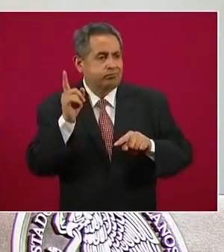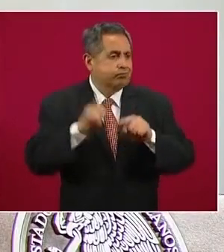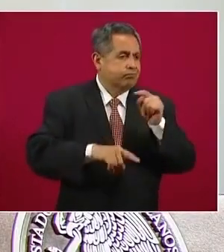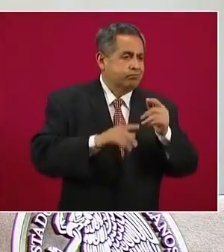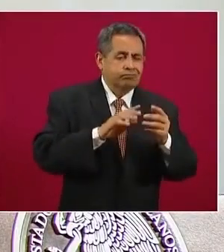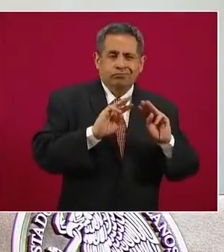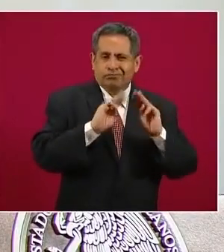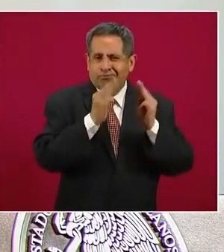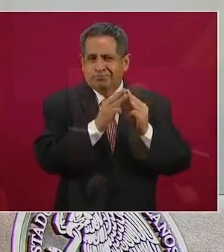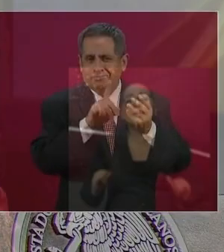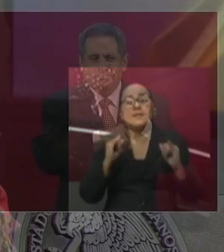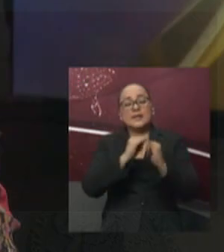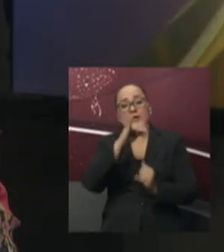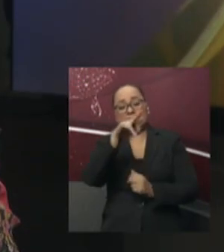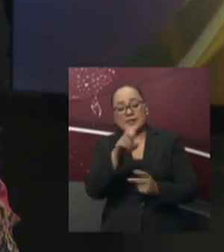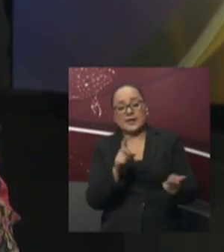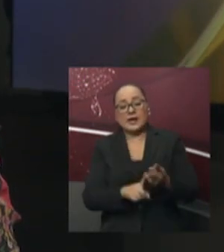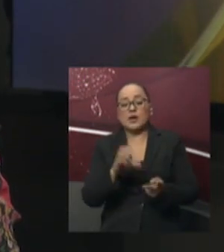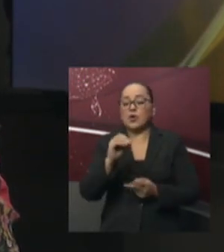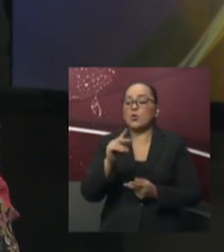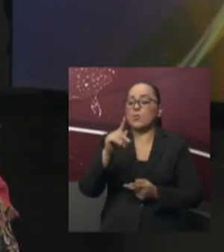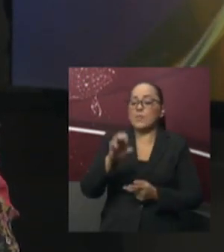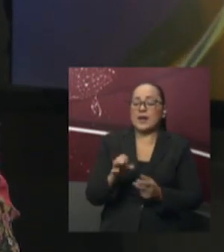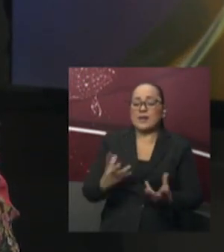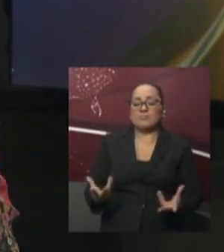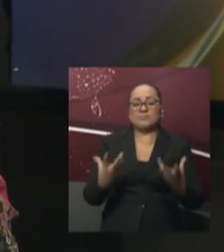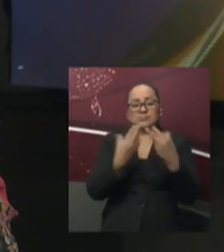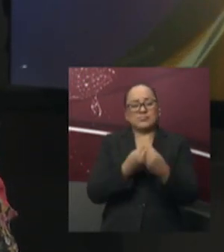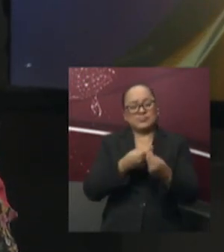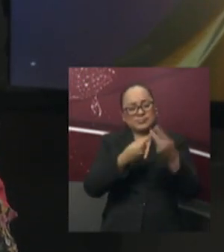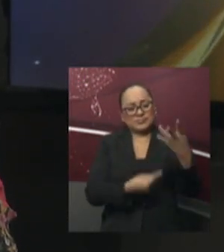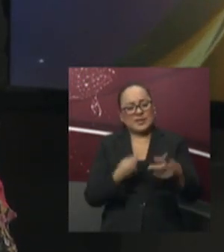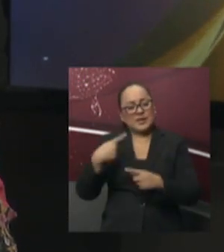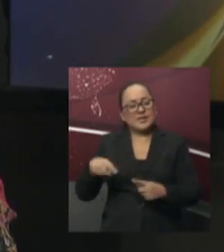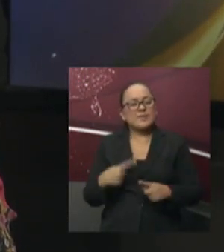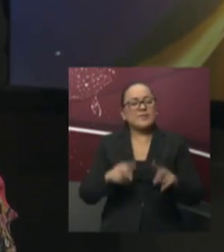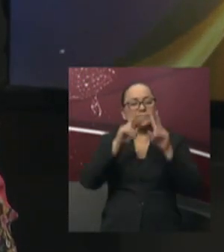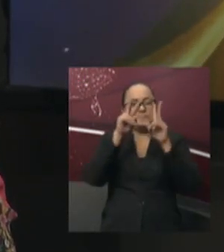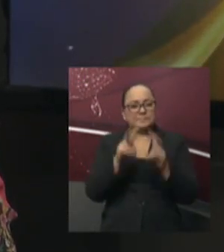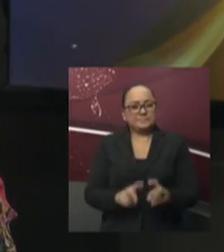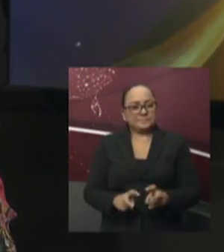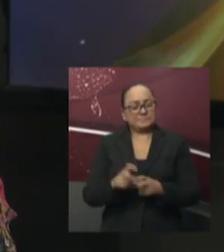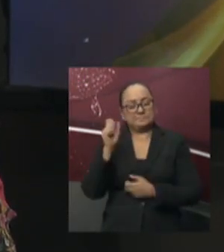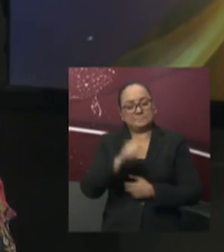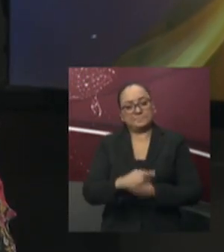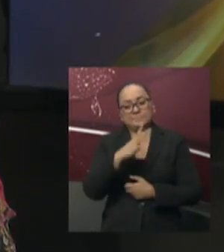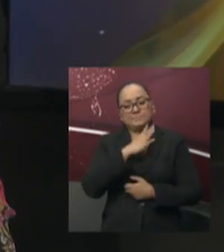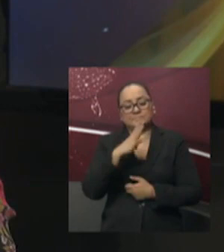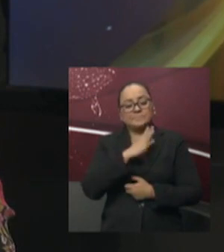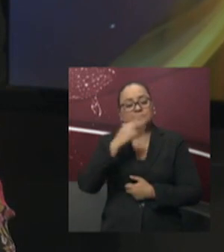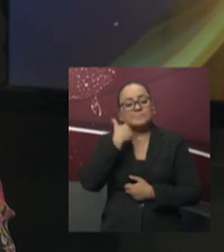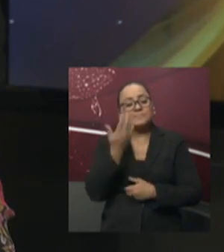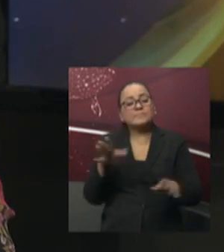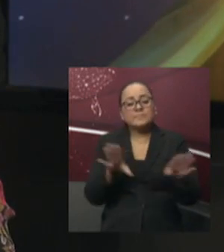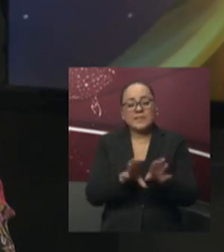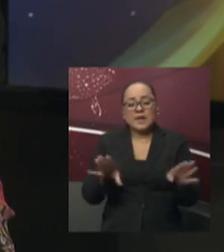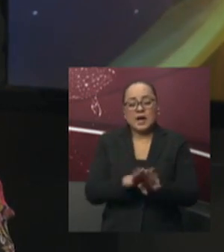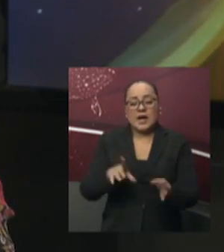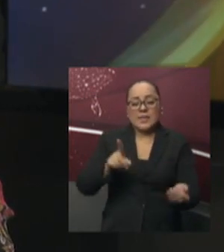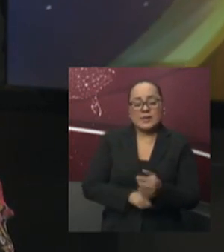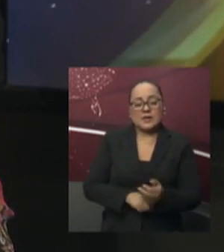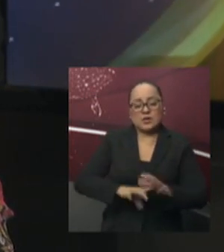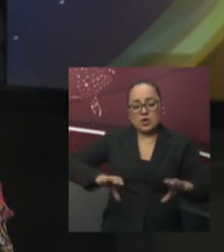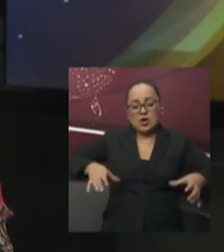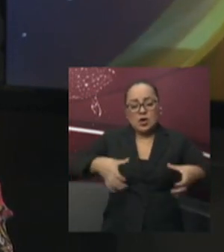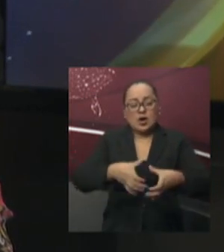septiembre del 2019 y para este proceso electoral impulsado por la consejera carla cumplí se lograron generar dos